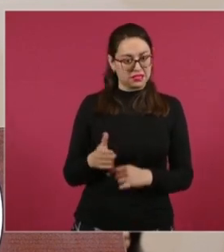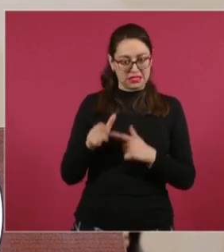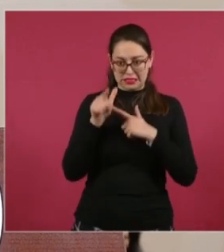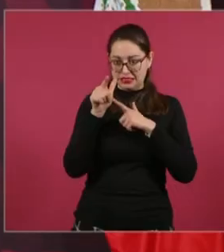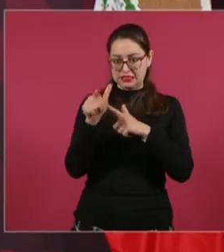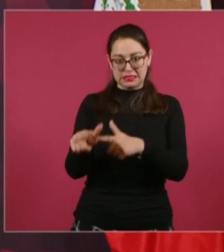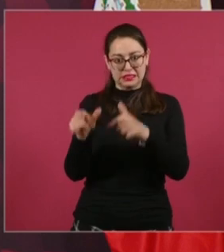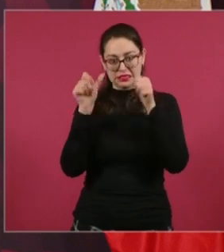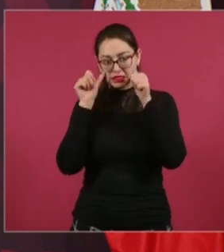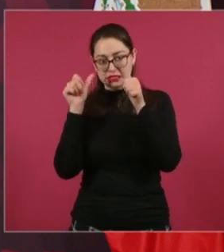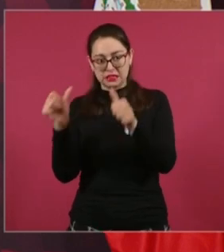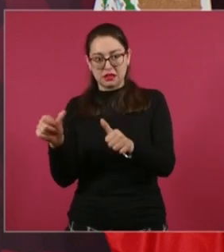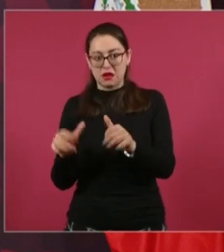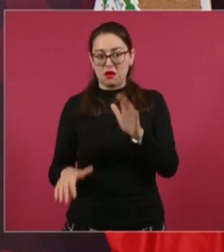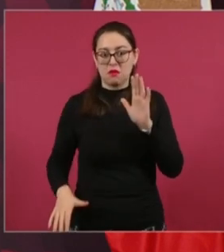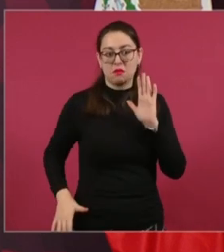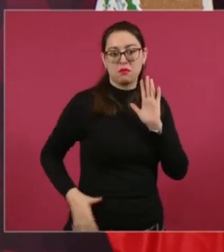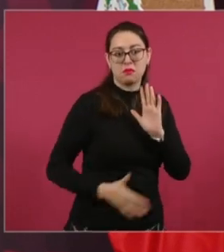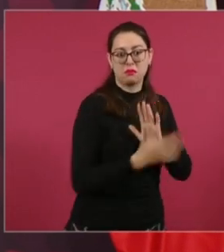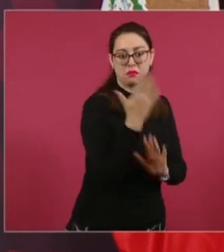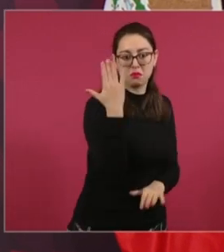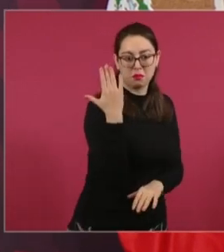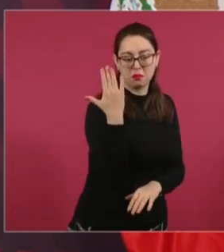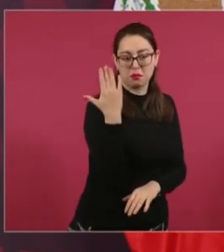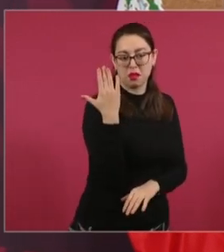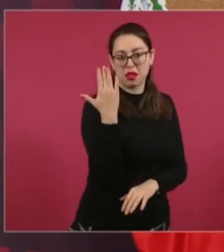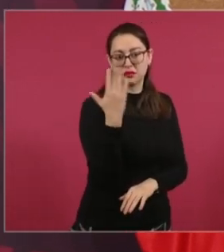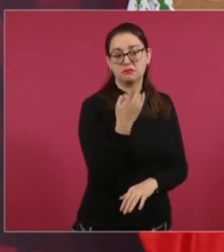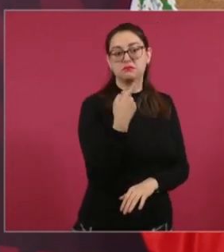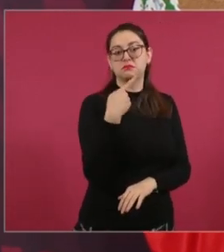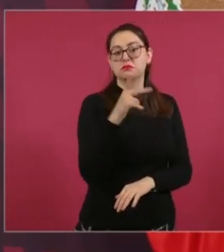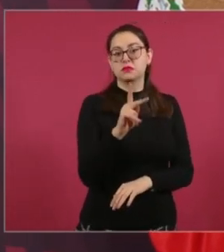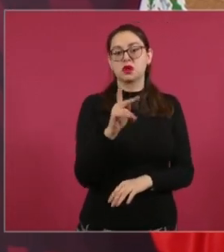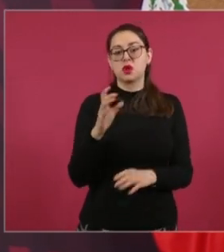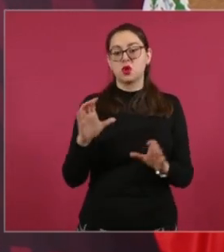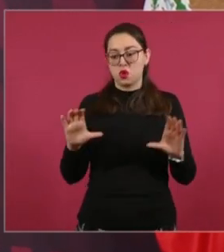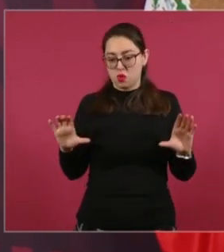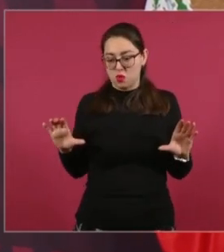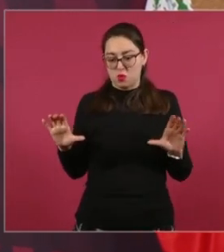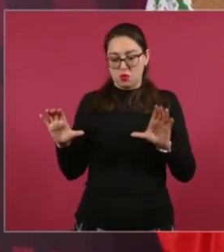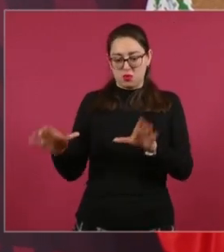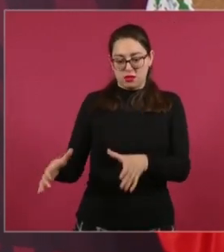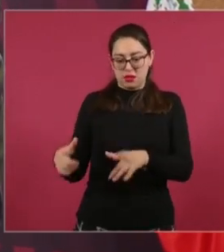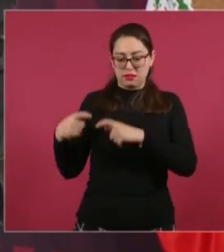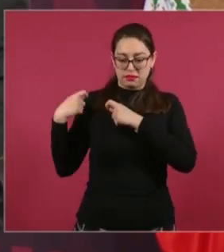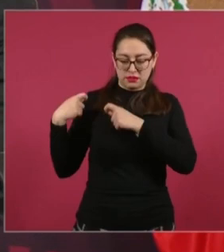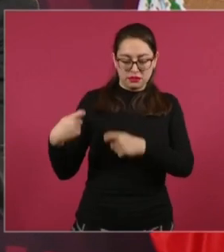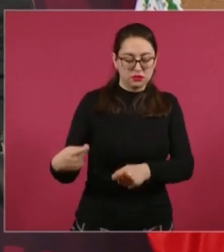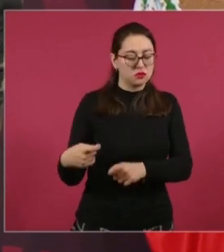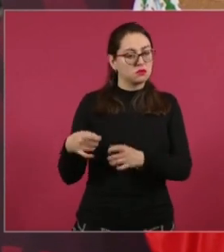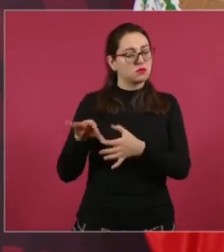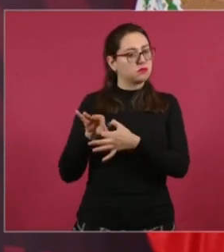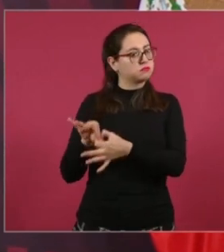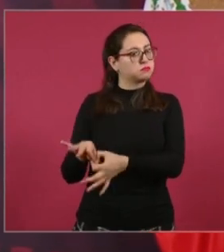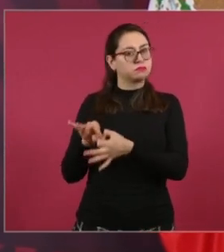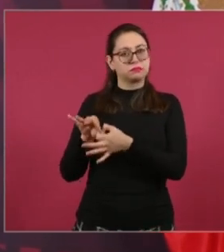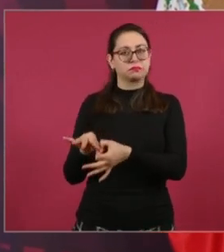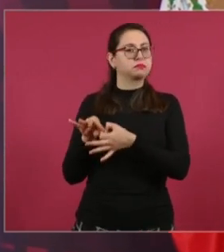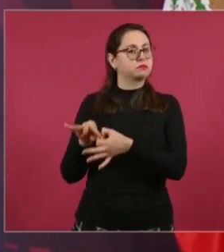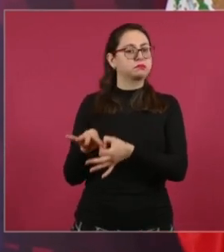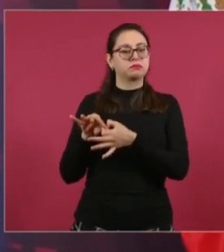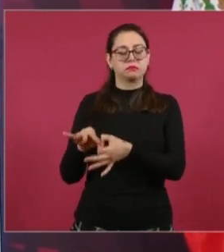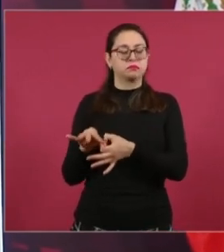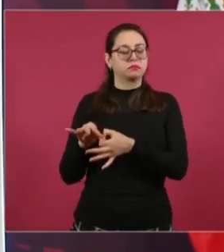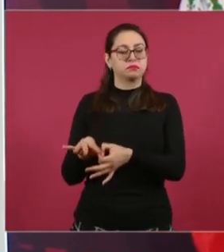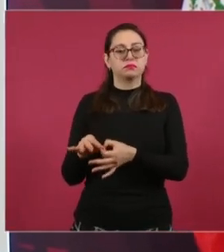por qué no se desatienden de comunidades, por tradiciones, por qué vienen a las fiestas de los pueblos de Oaxaca,